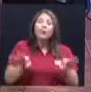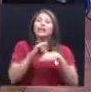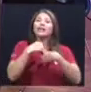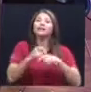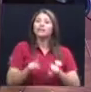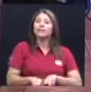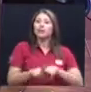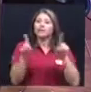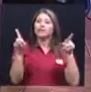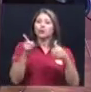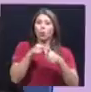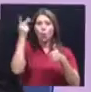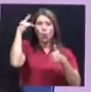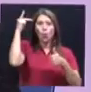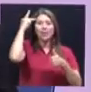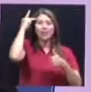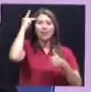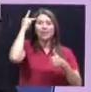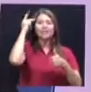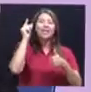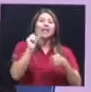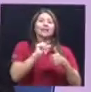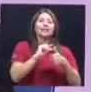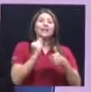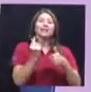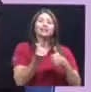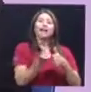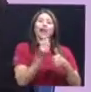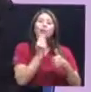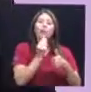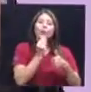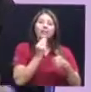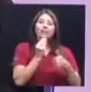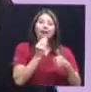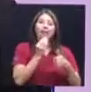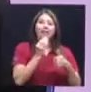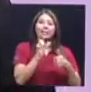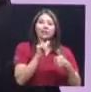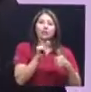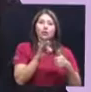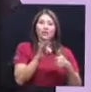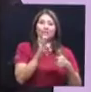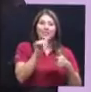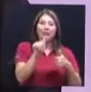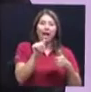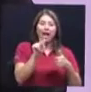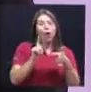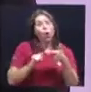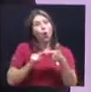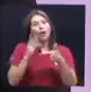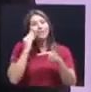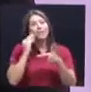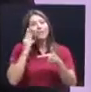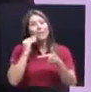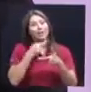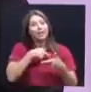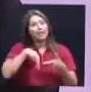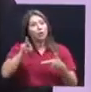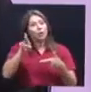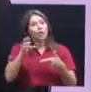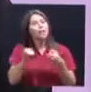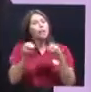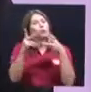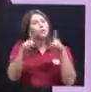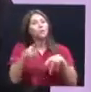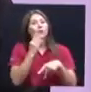entre políticas del estado sionista o el estado israelí y la vivencia religiosa que pueden tener miles de judíos millones de judíos alrededor del